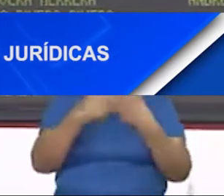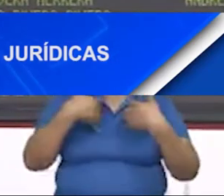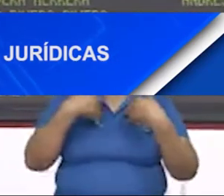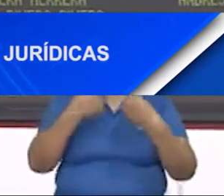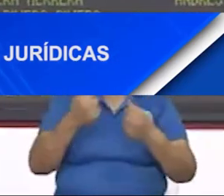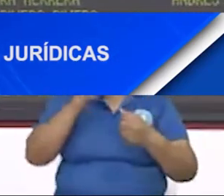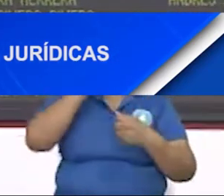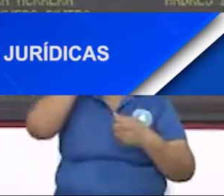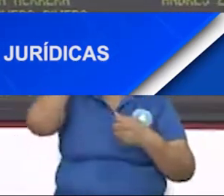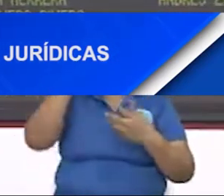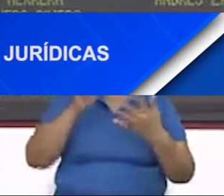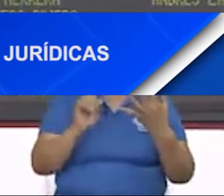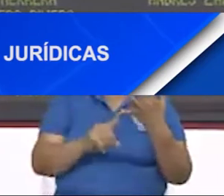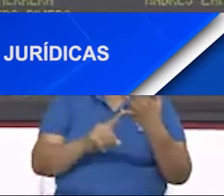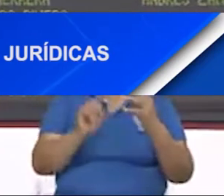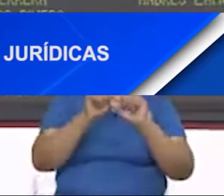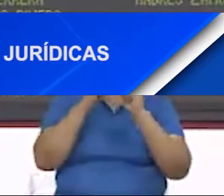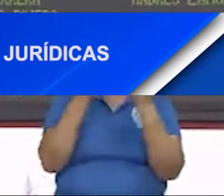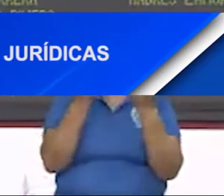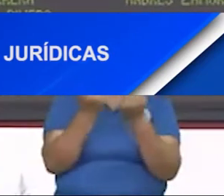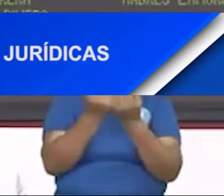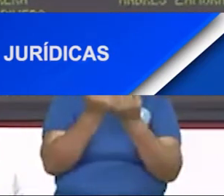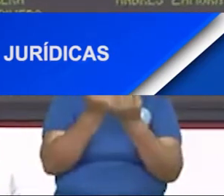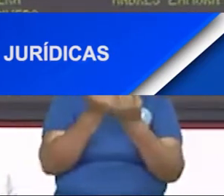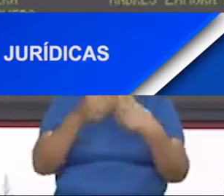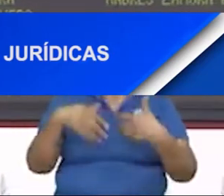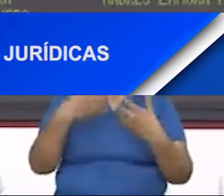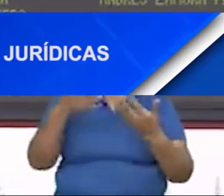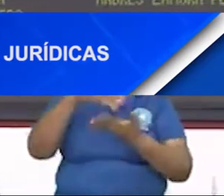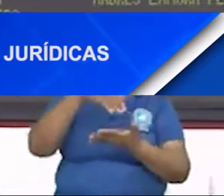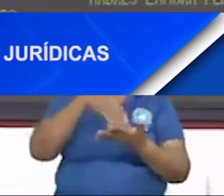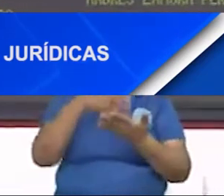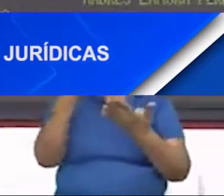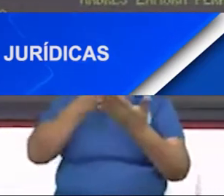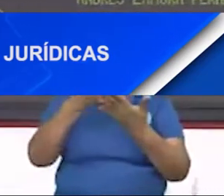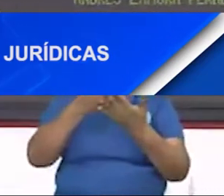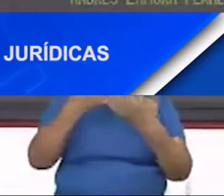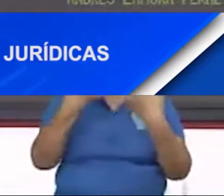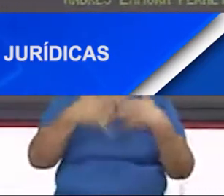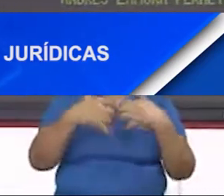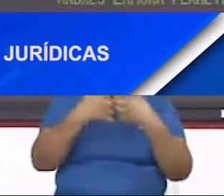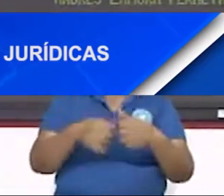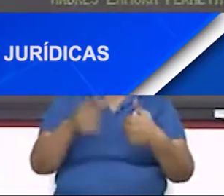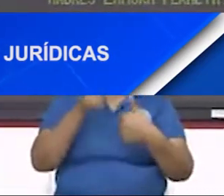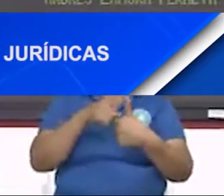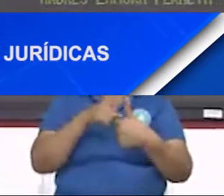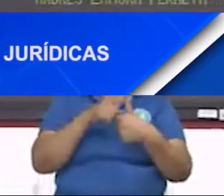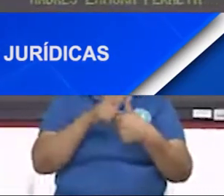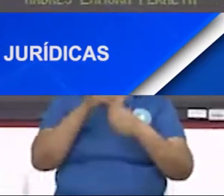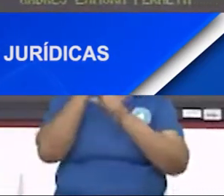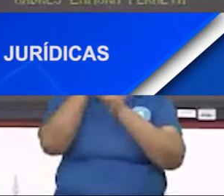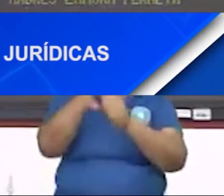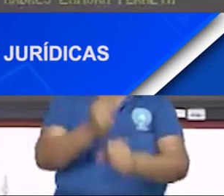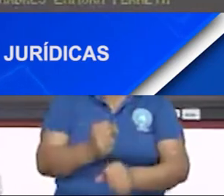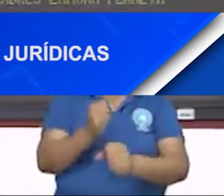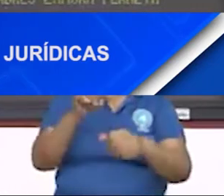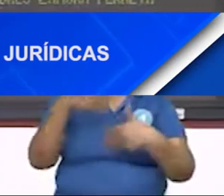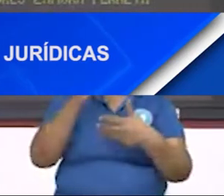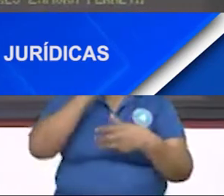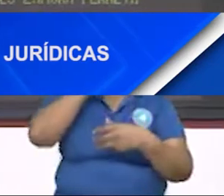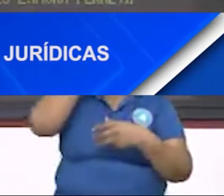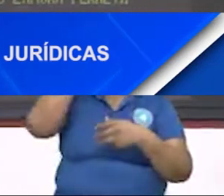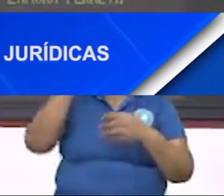un plazo no mayor de 72 horas y sin costo alguno, debiendo poner en conocimiento al representante